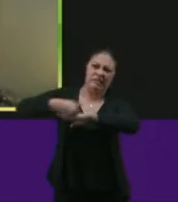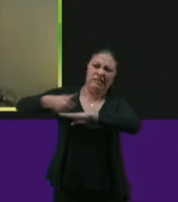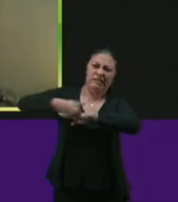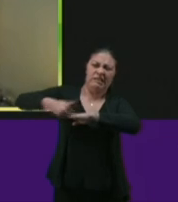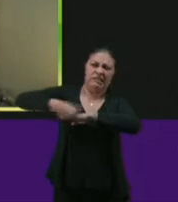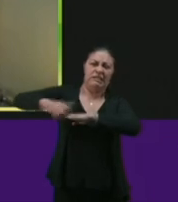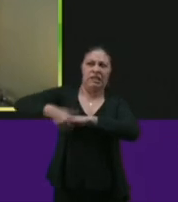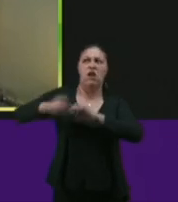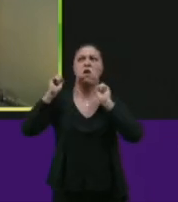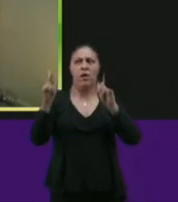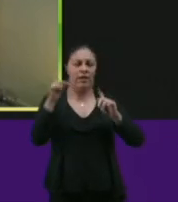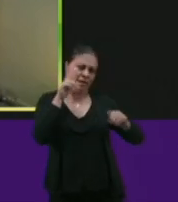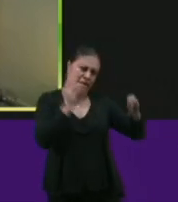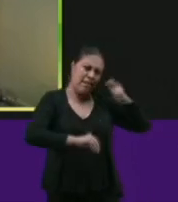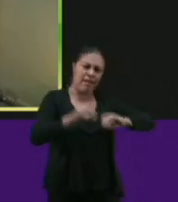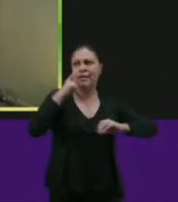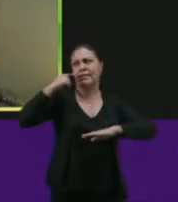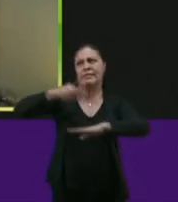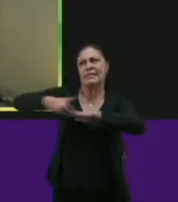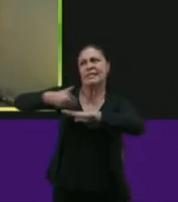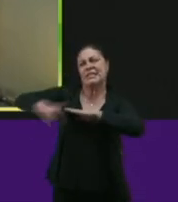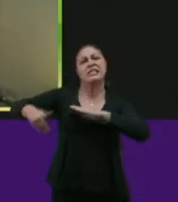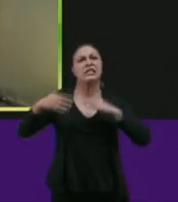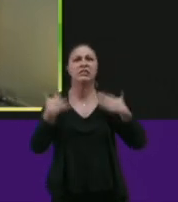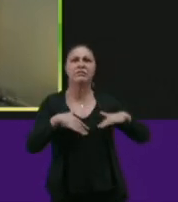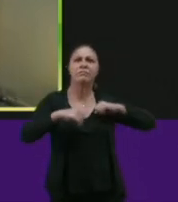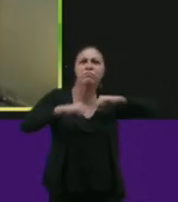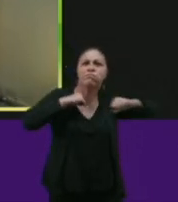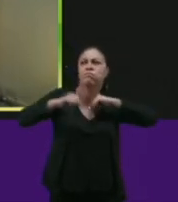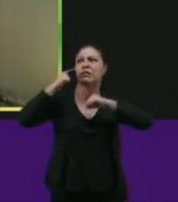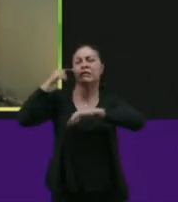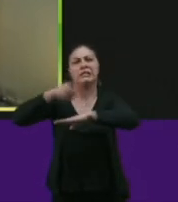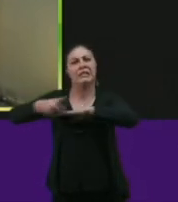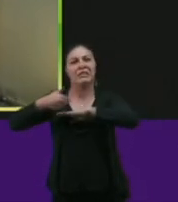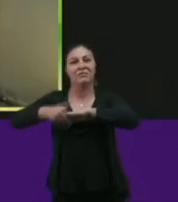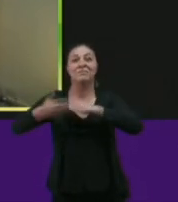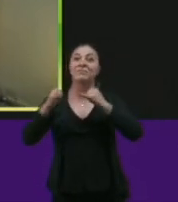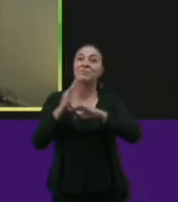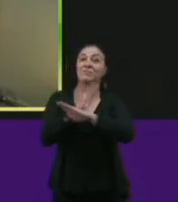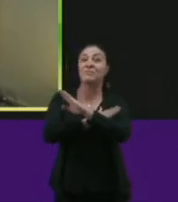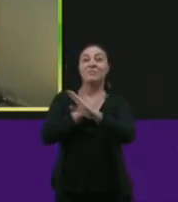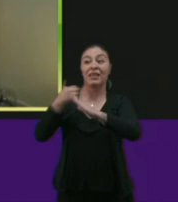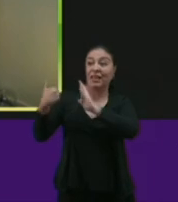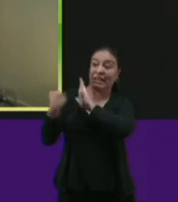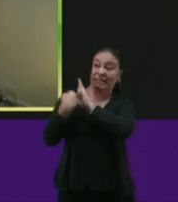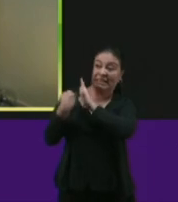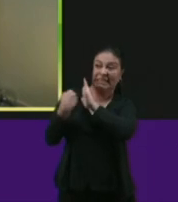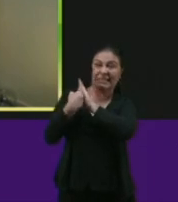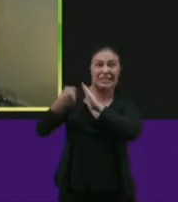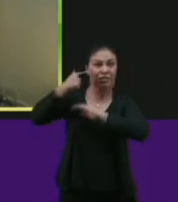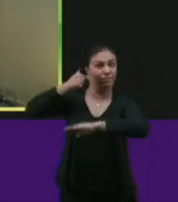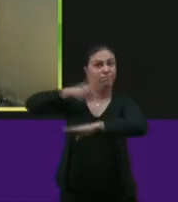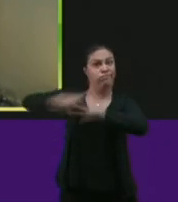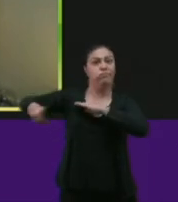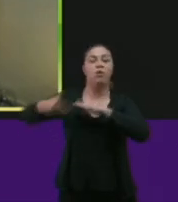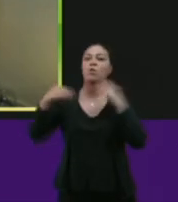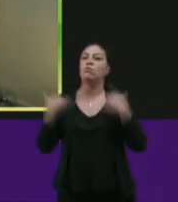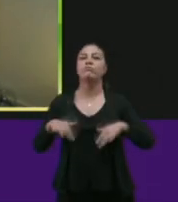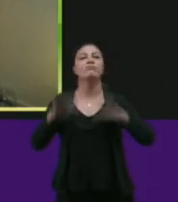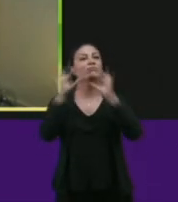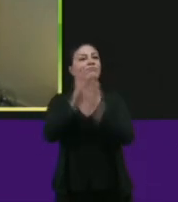más resultados. Pero lo dijo hoy Simón hace un rato, dijo, la presión es uno de los mejores factores y una de las variables que más